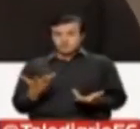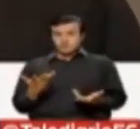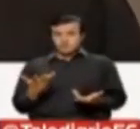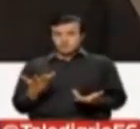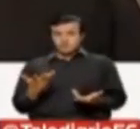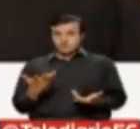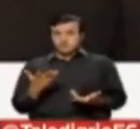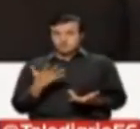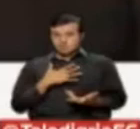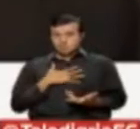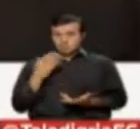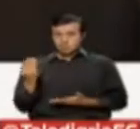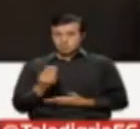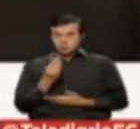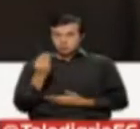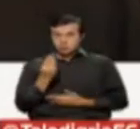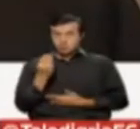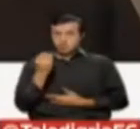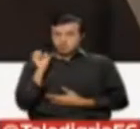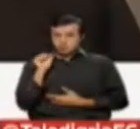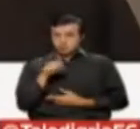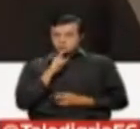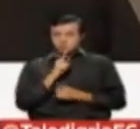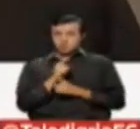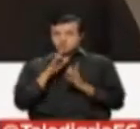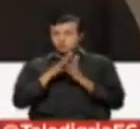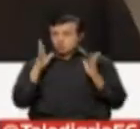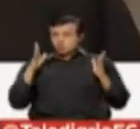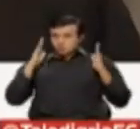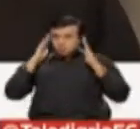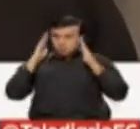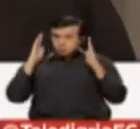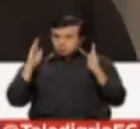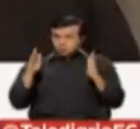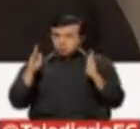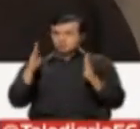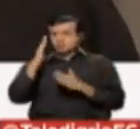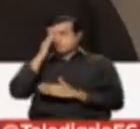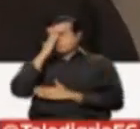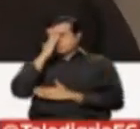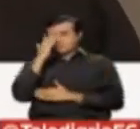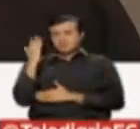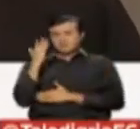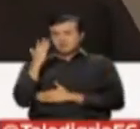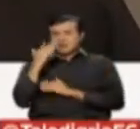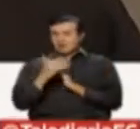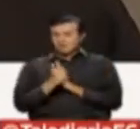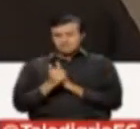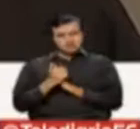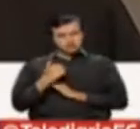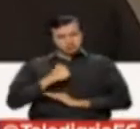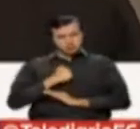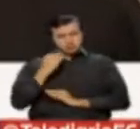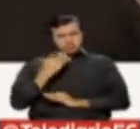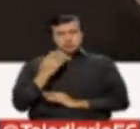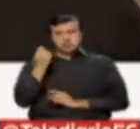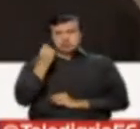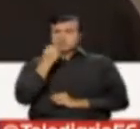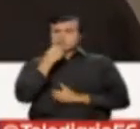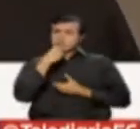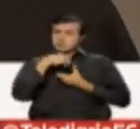porque soy un muchacho útil que tengo mucho que dar y quiero ahogar